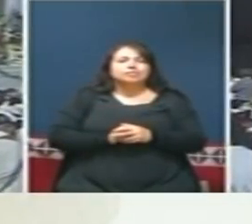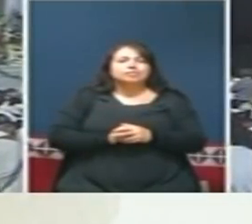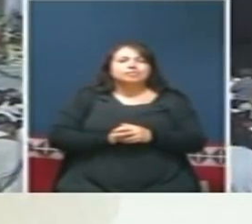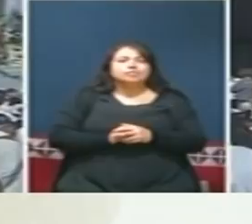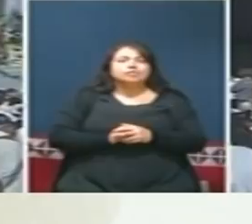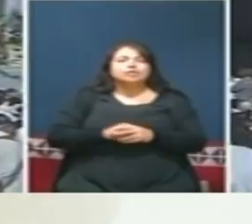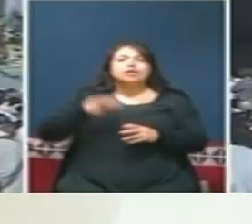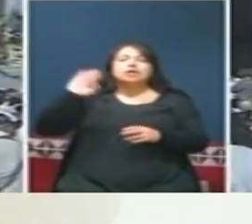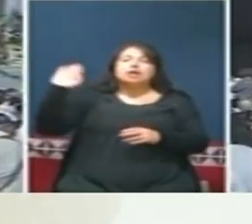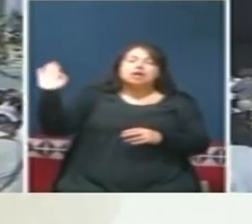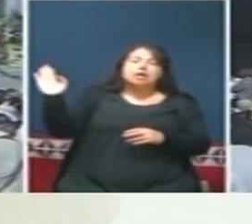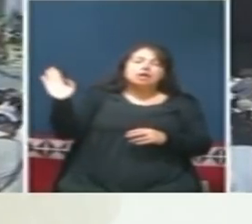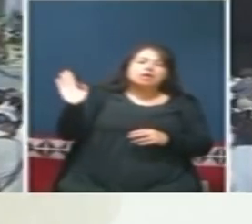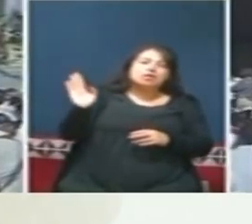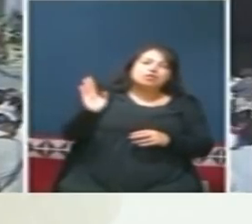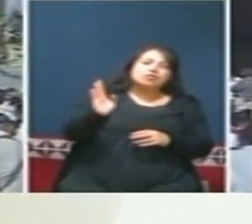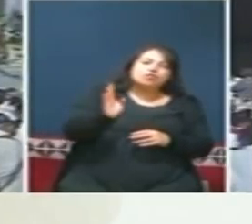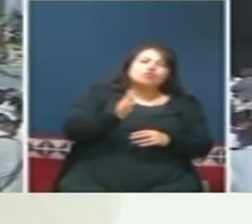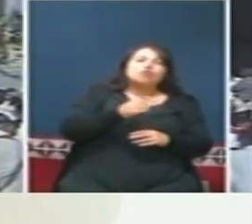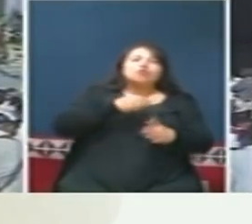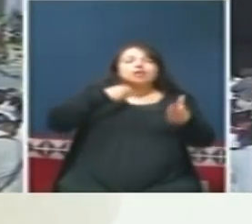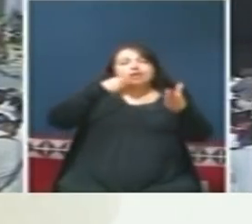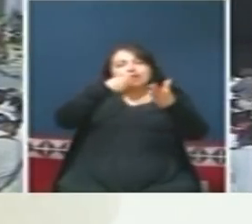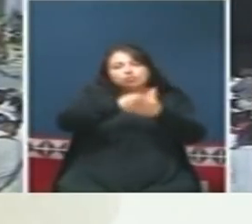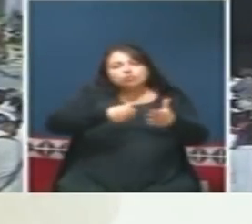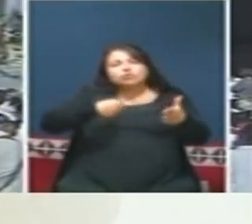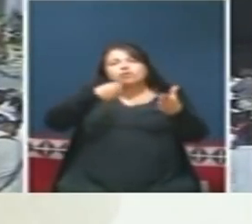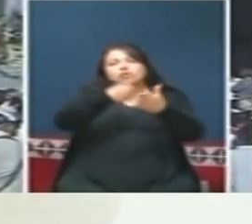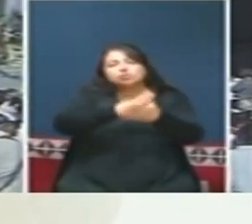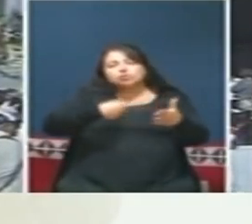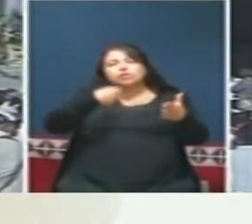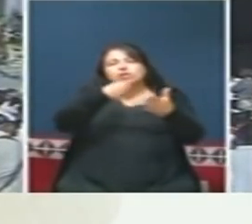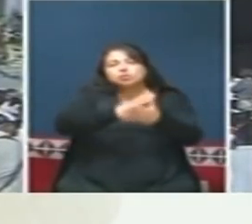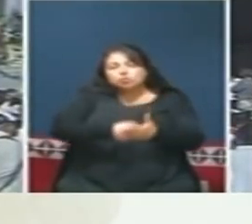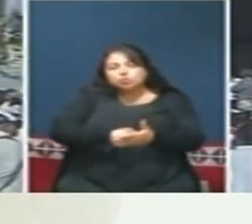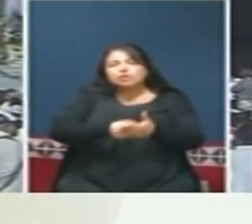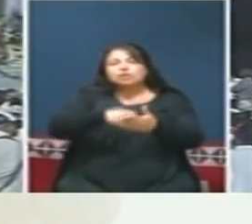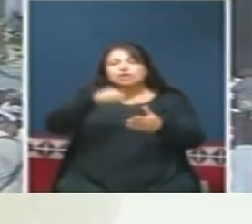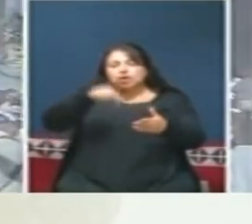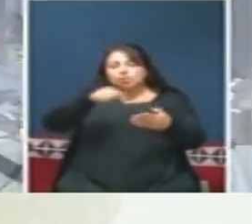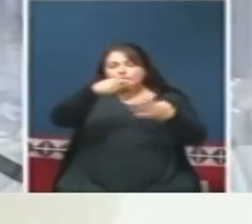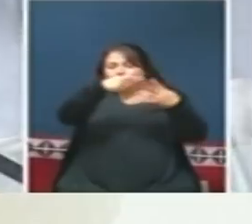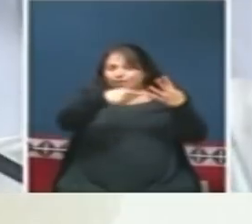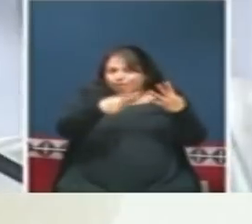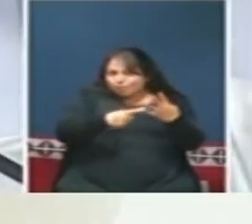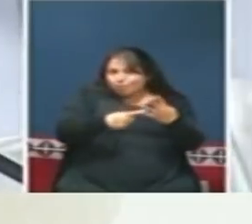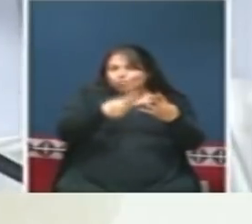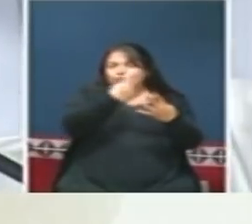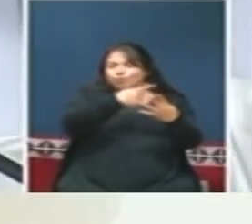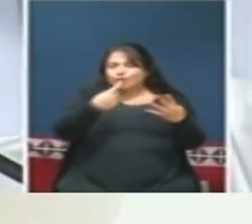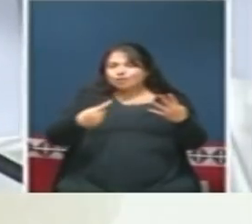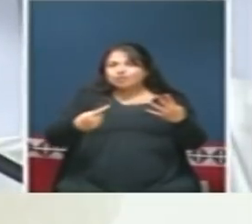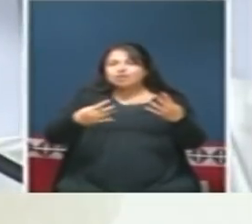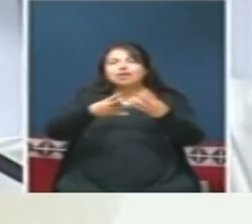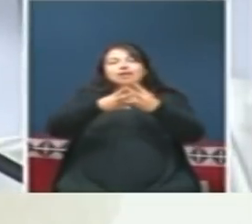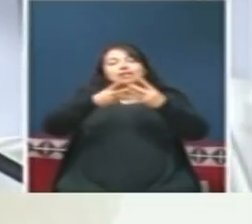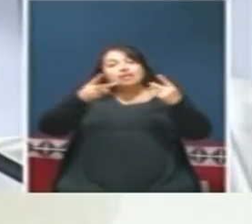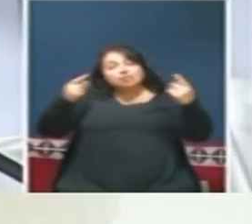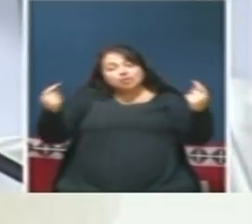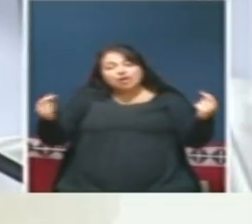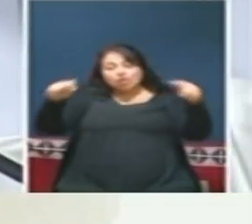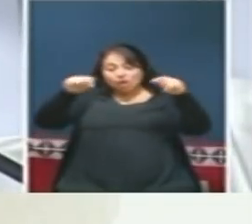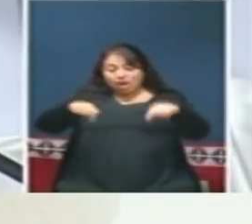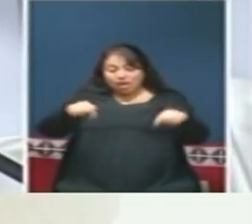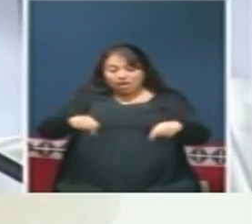Todo este camino de tantos años de la entrega de nuestros mártires ha culminado en esta celebración,